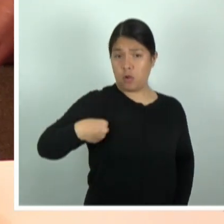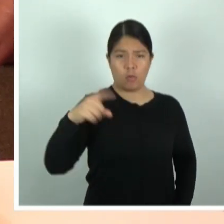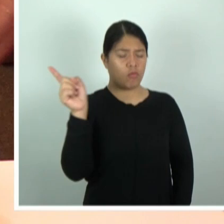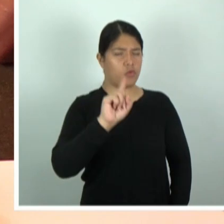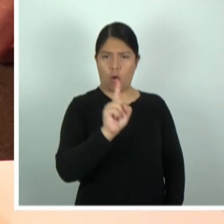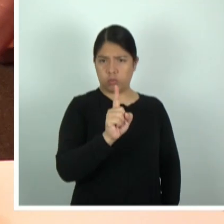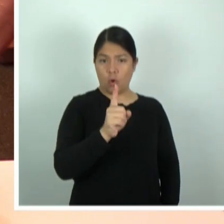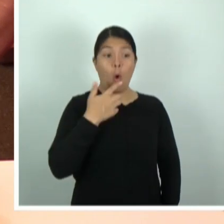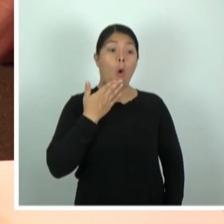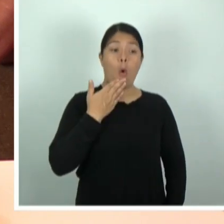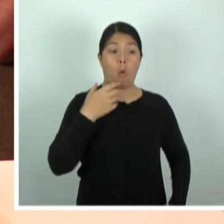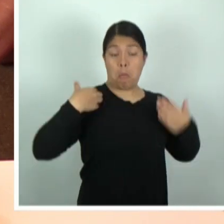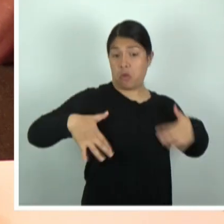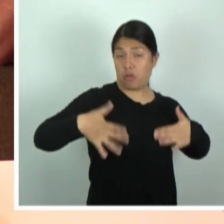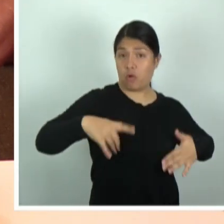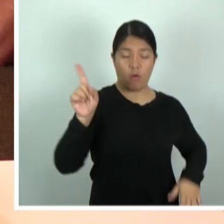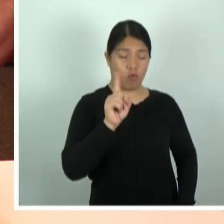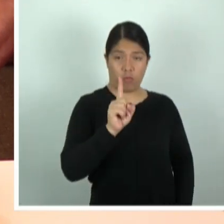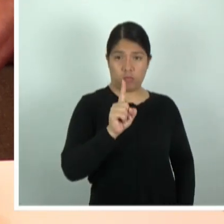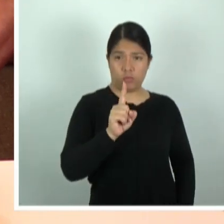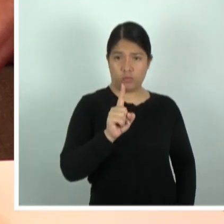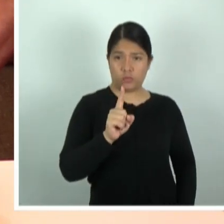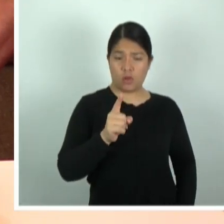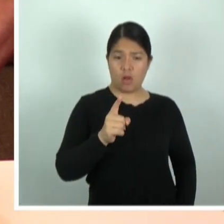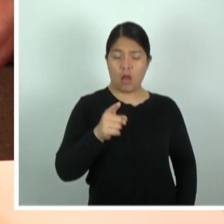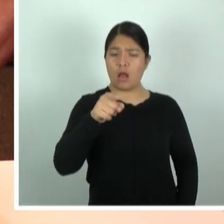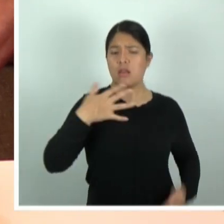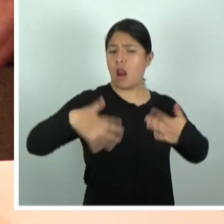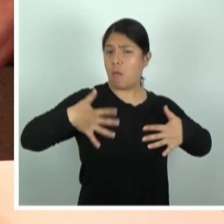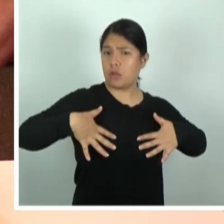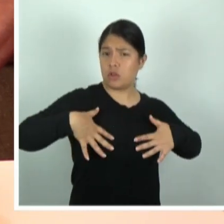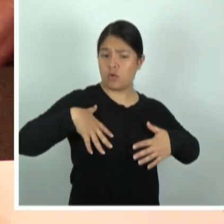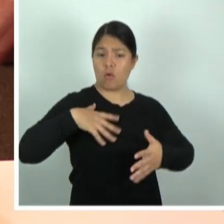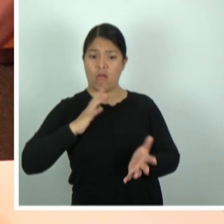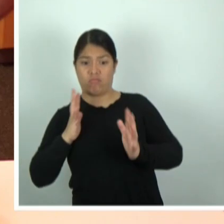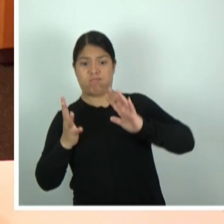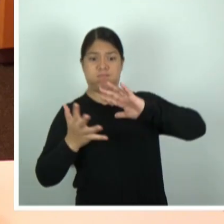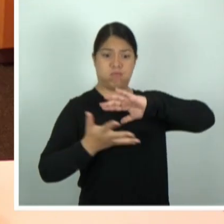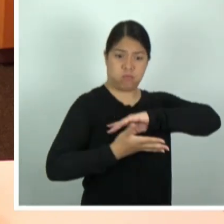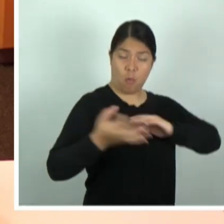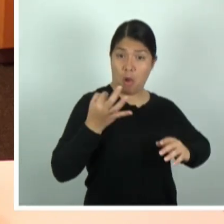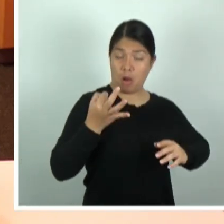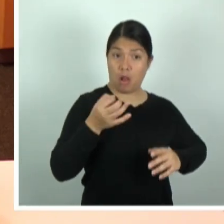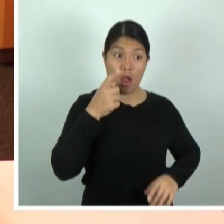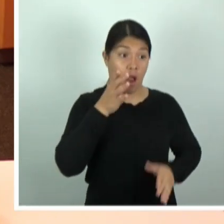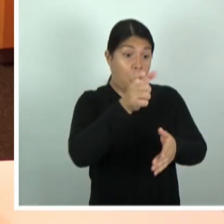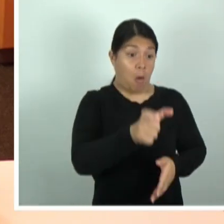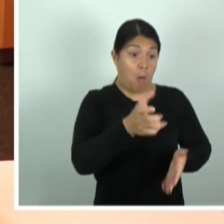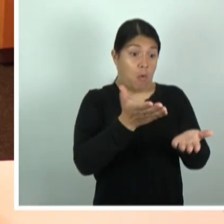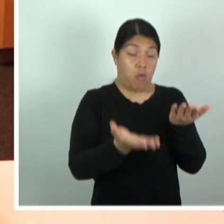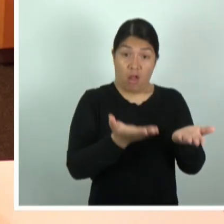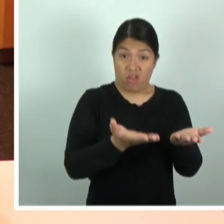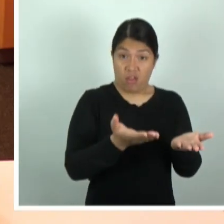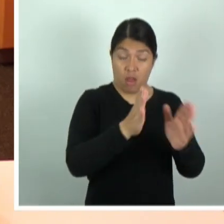vistes. La vestidura no te hace santo, ni tampoco tu mirada. Lo que